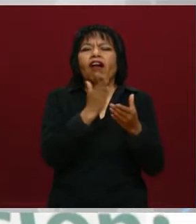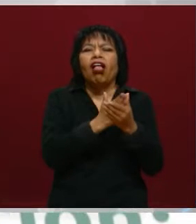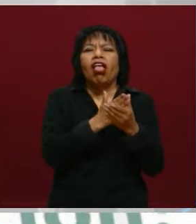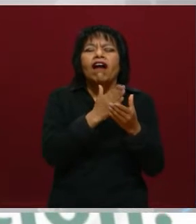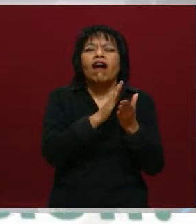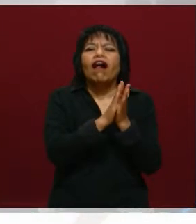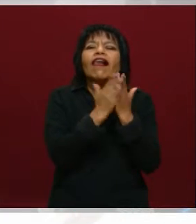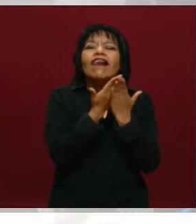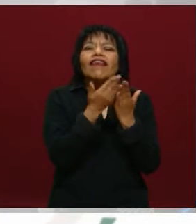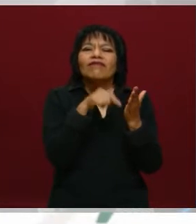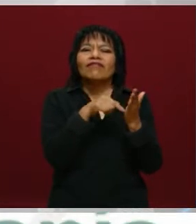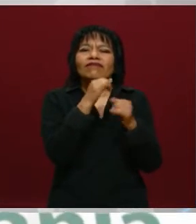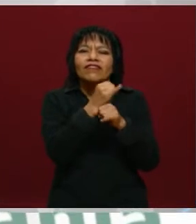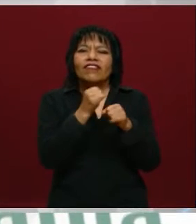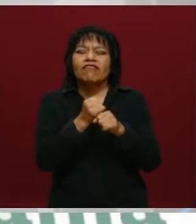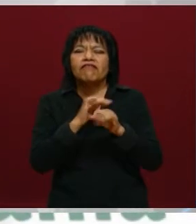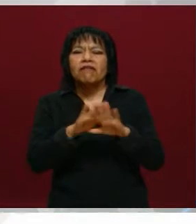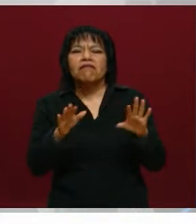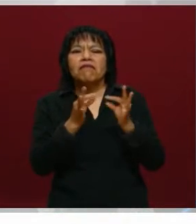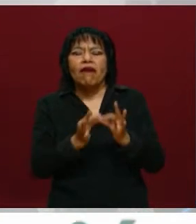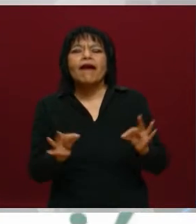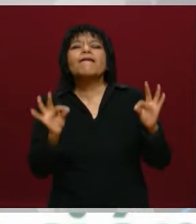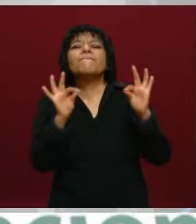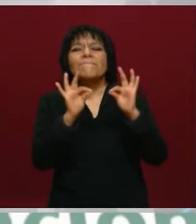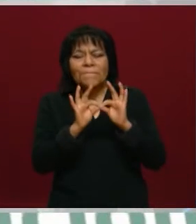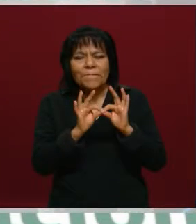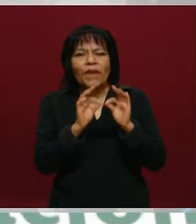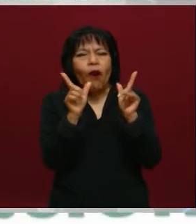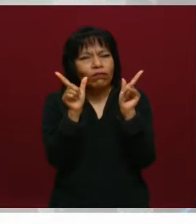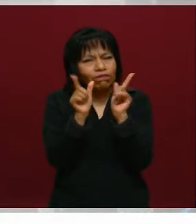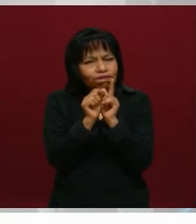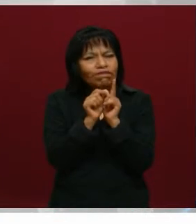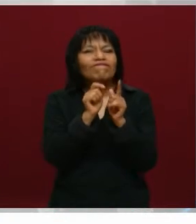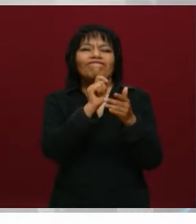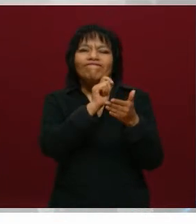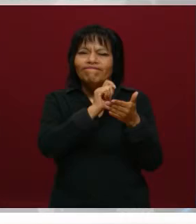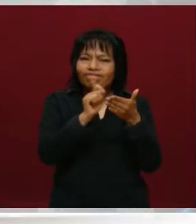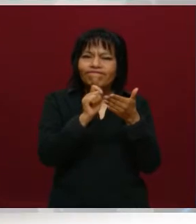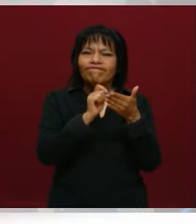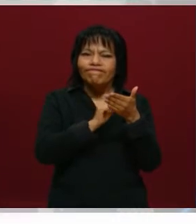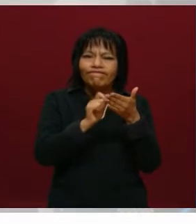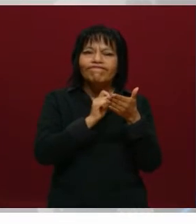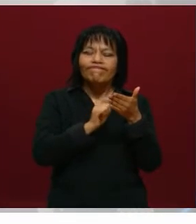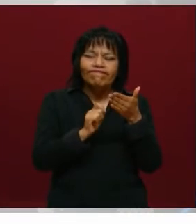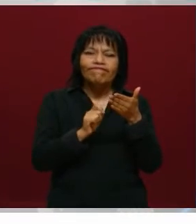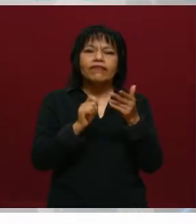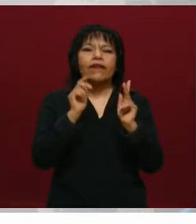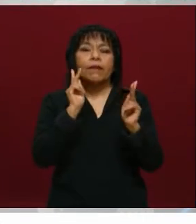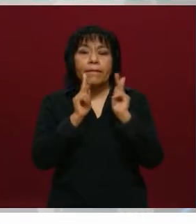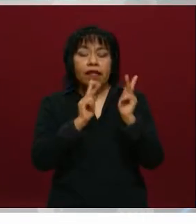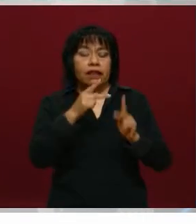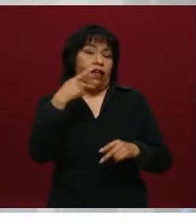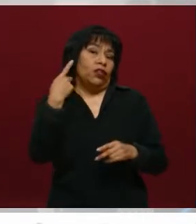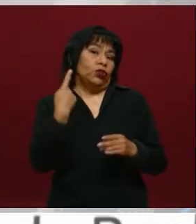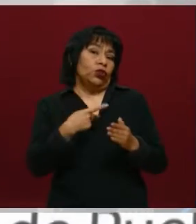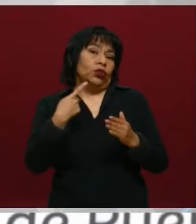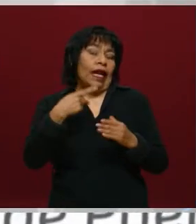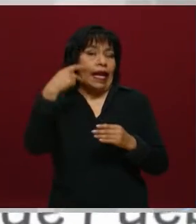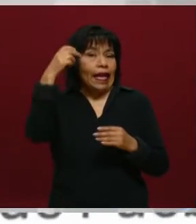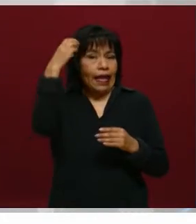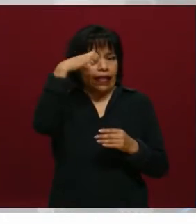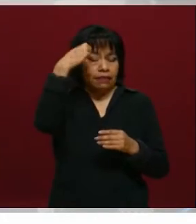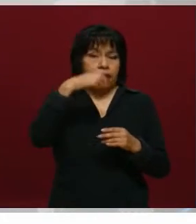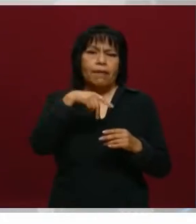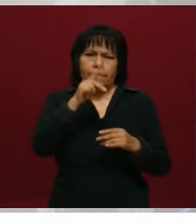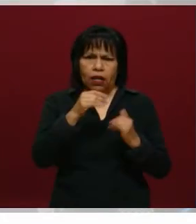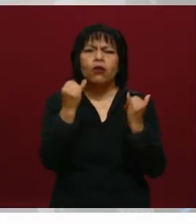información relevante como lo decía textos breves escritos en forma narrativa poniendo en común experiencias pero